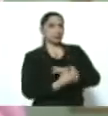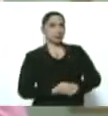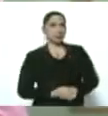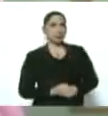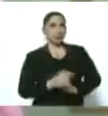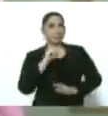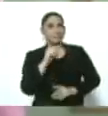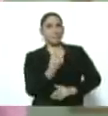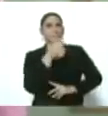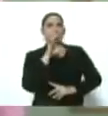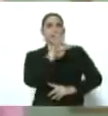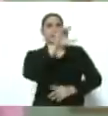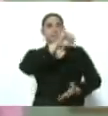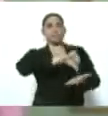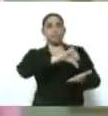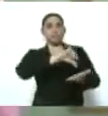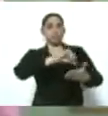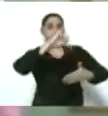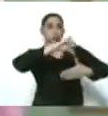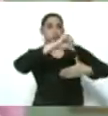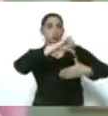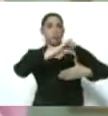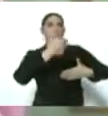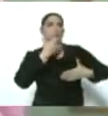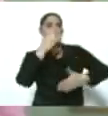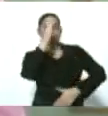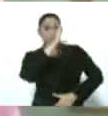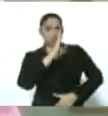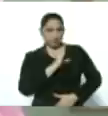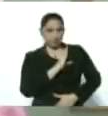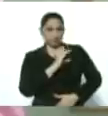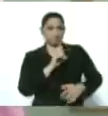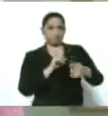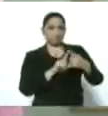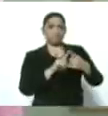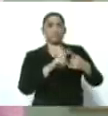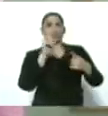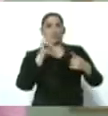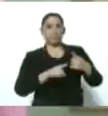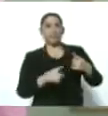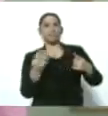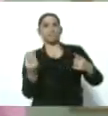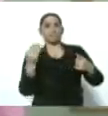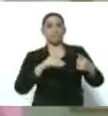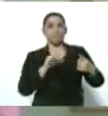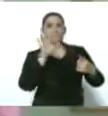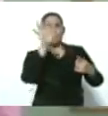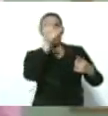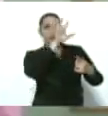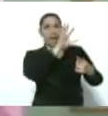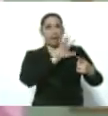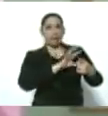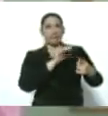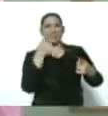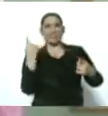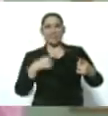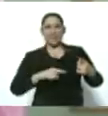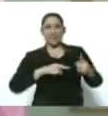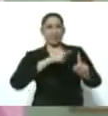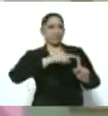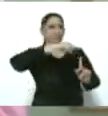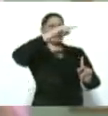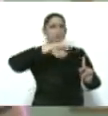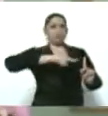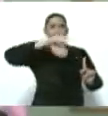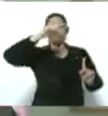primer país epicentro en Sudamérica, como es el caso de Brasil, y estamos además rodeados de países que tienen curvas exponenciales